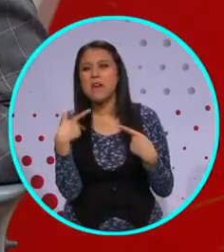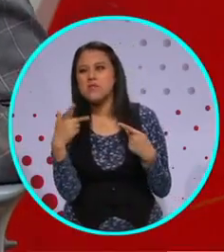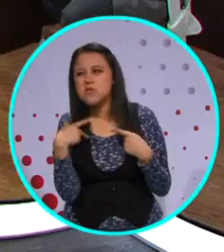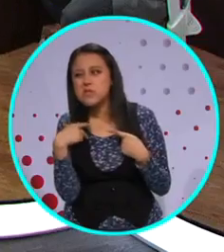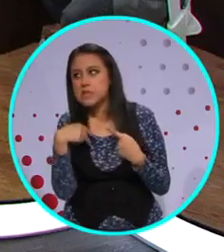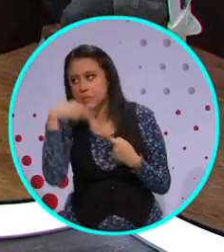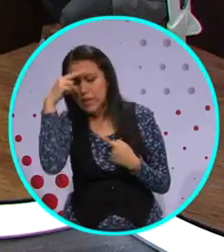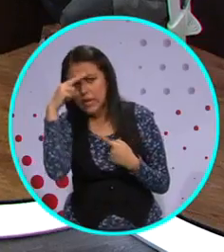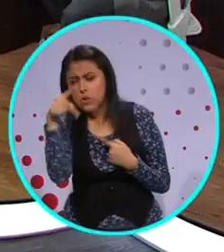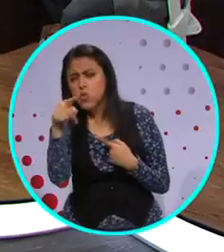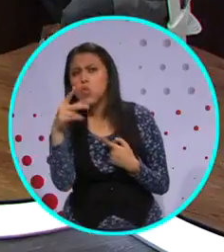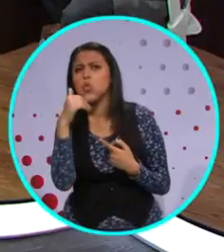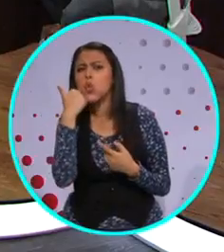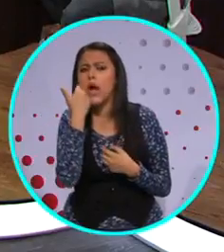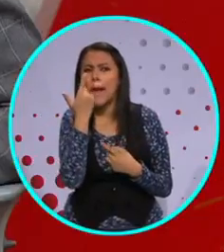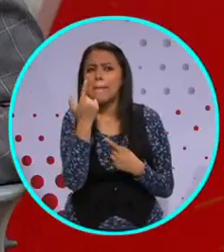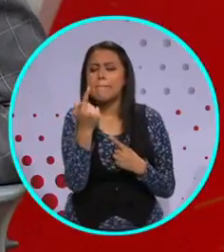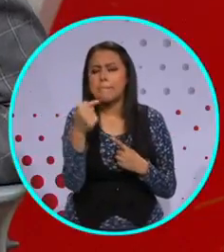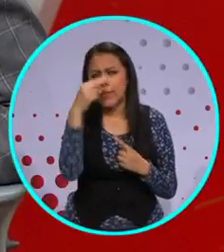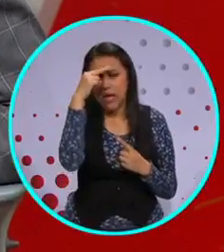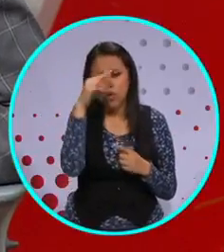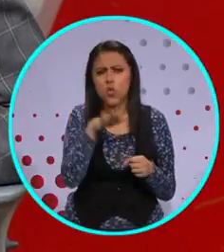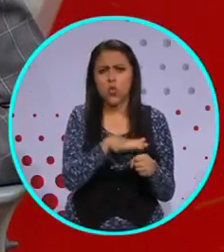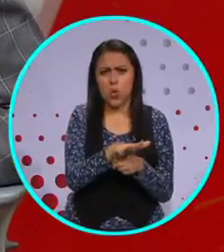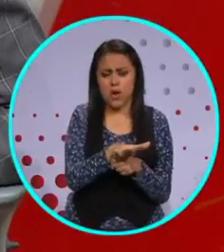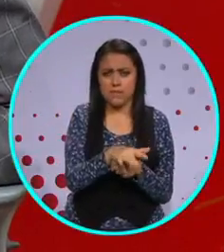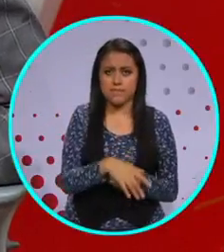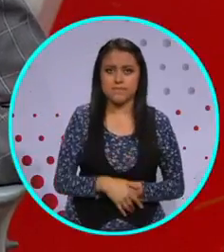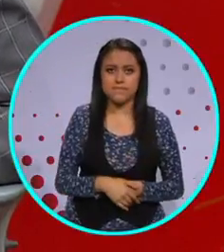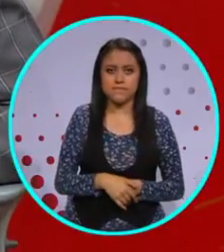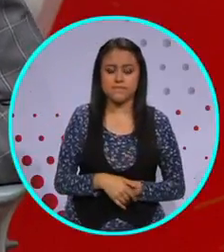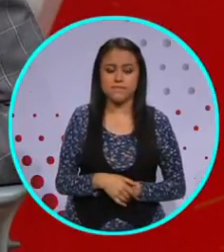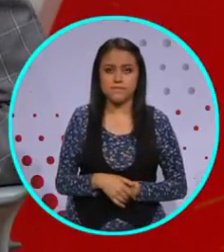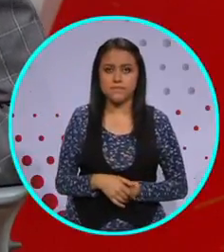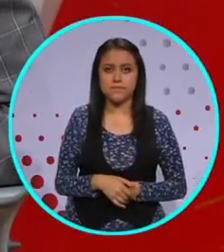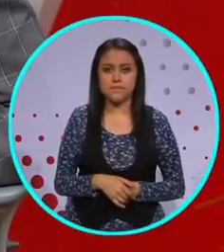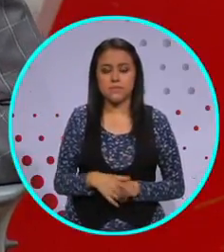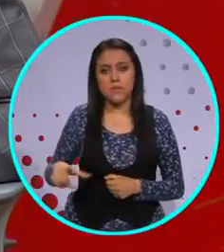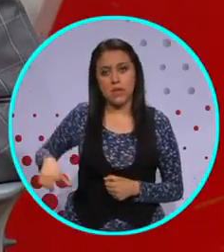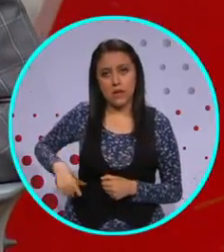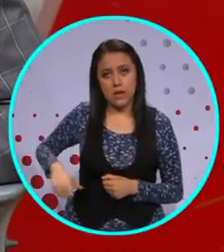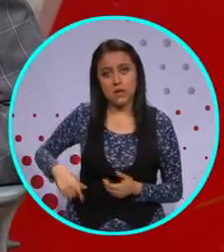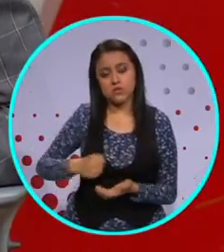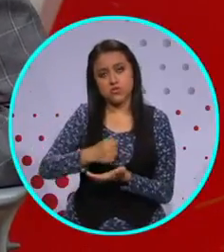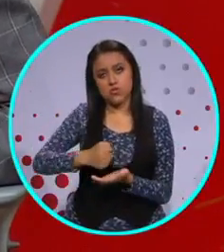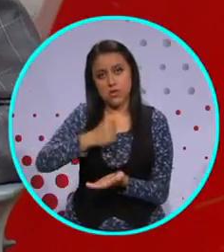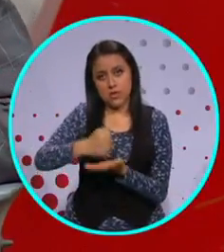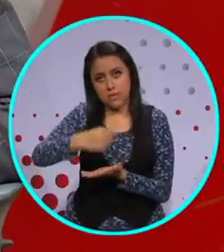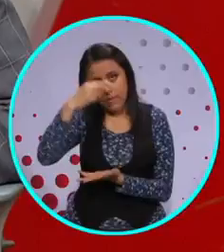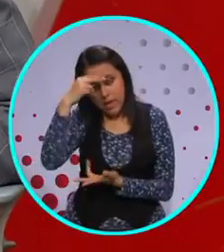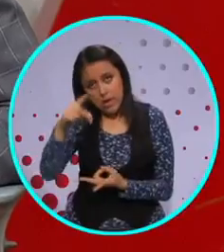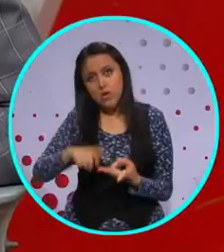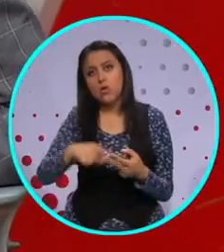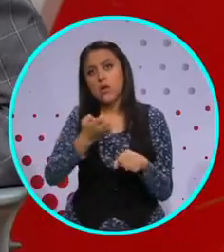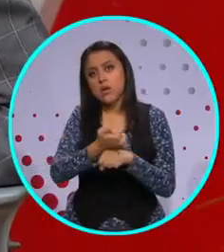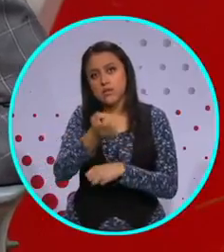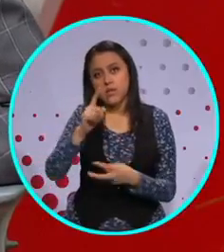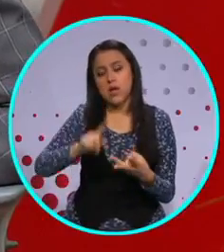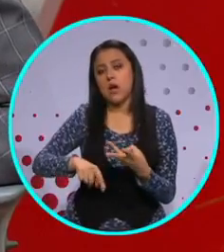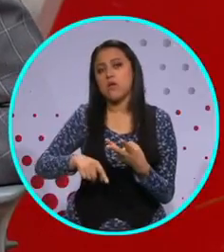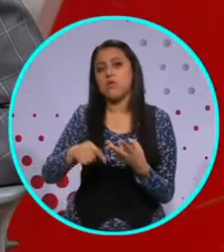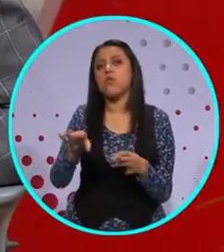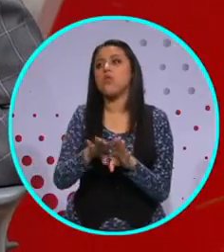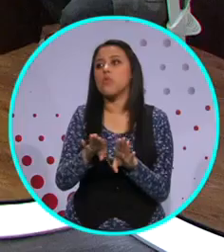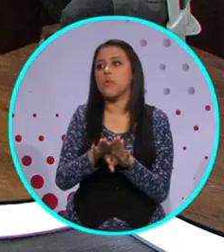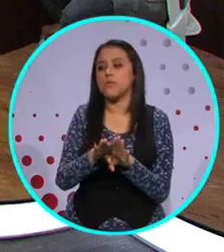a qué méxico se van a enfrentar lo cualquiera que quiera gobernar la ciudad de mexico algún estado o el propio país entonces